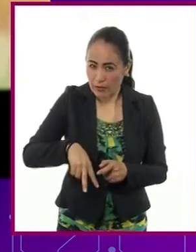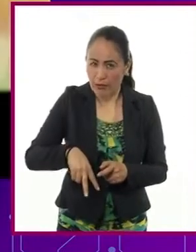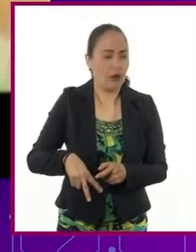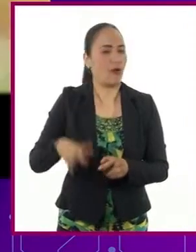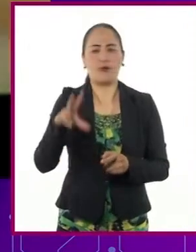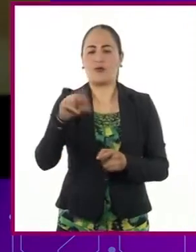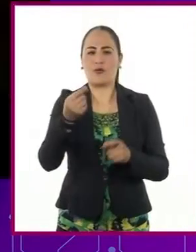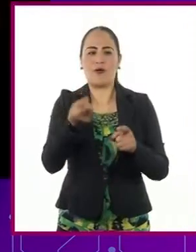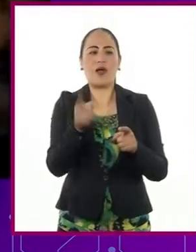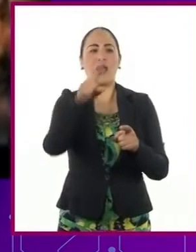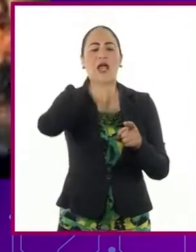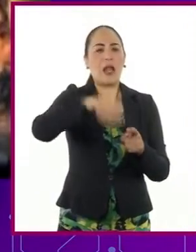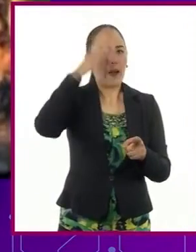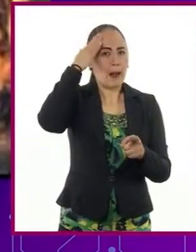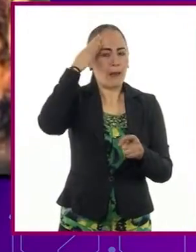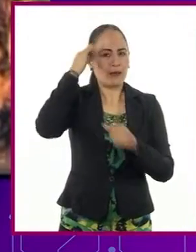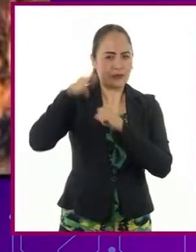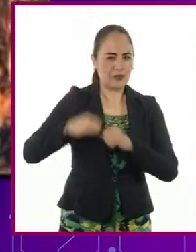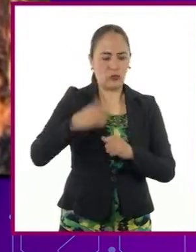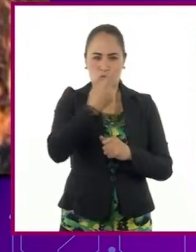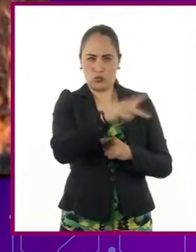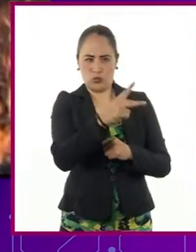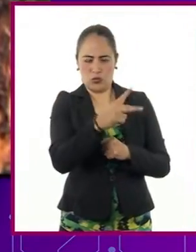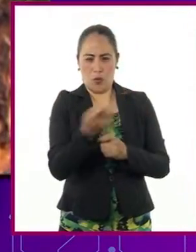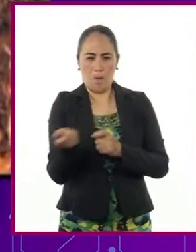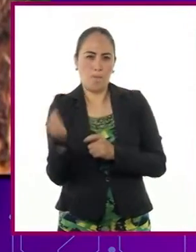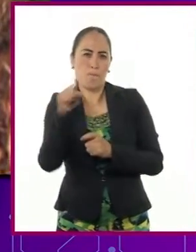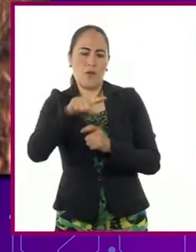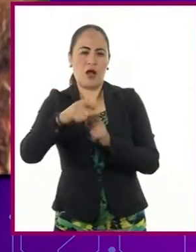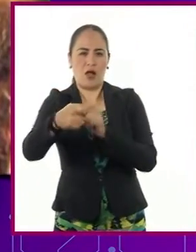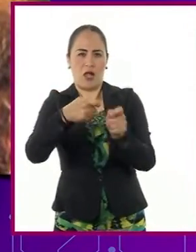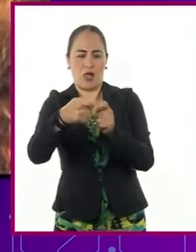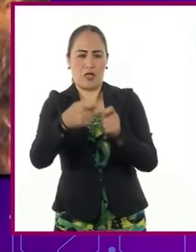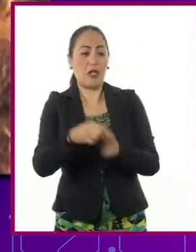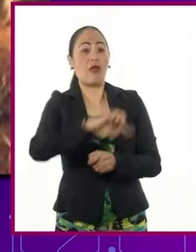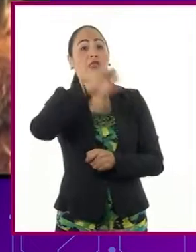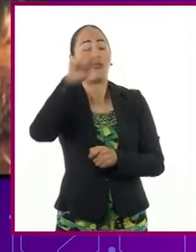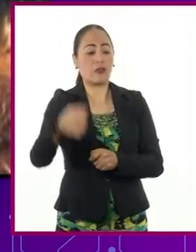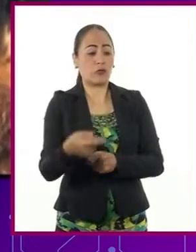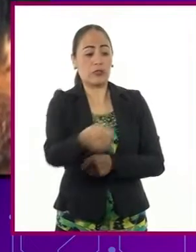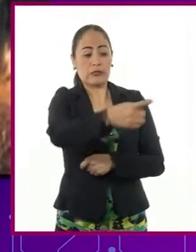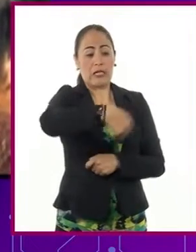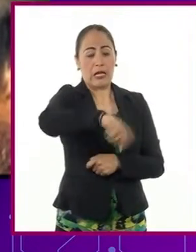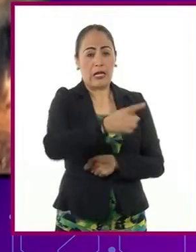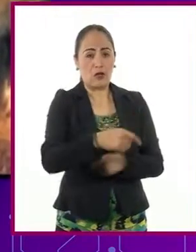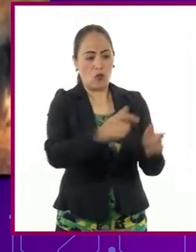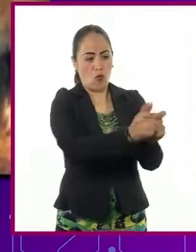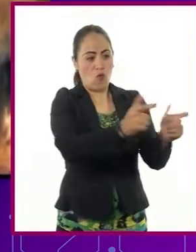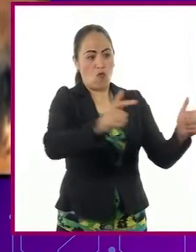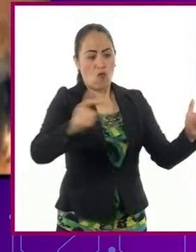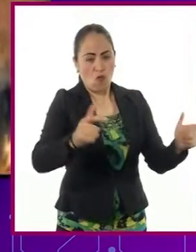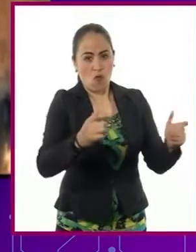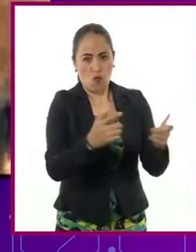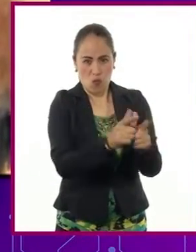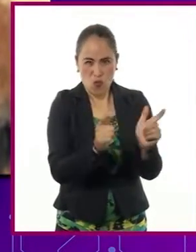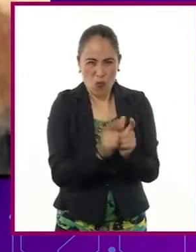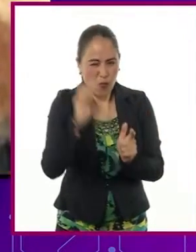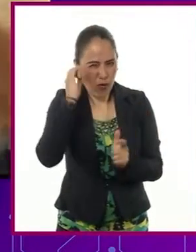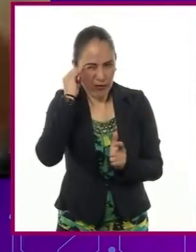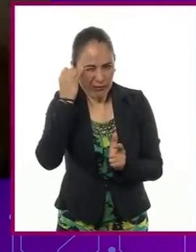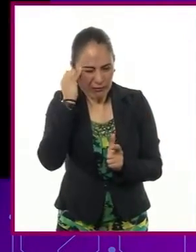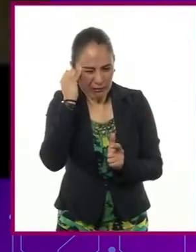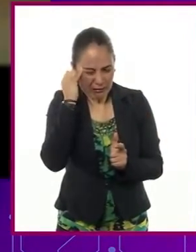gobernantes de los indígenas. Y los gobernantes indígenas van a gobernar a la masa indígena. Por cuestión meramente